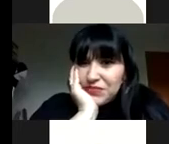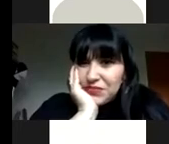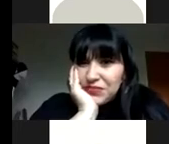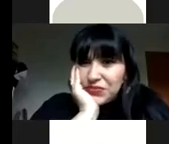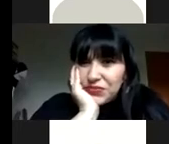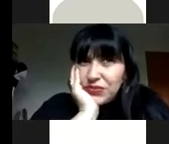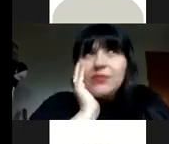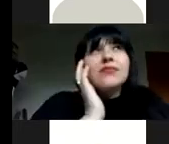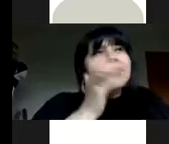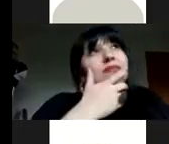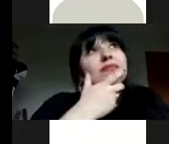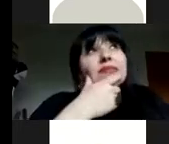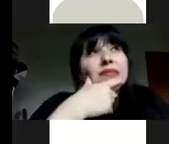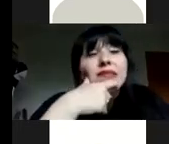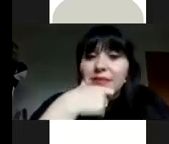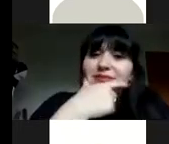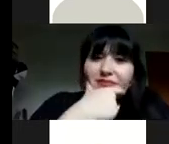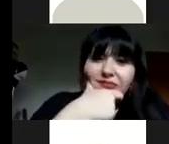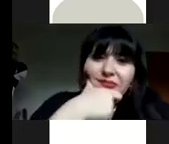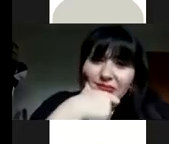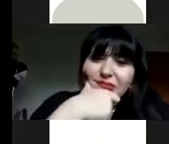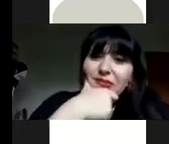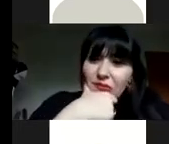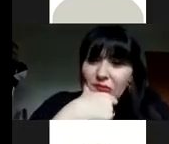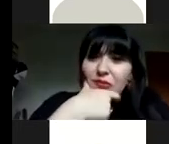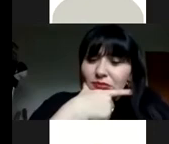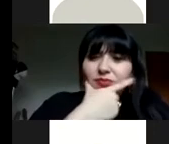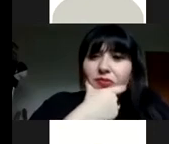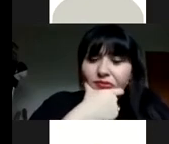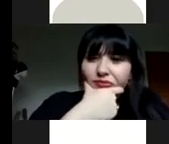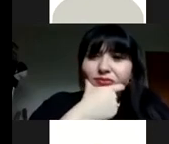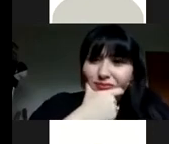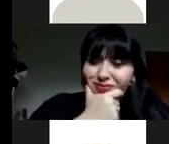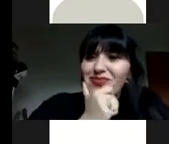Mauricio nos dice, las drogas alteran la percepción.